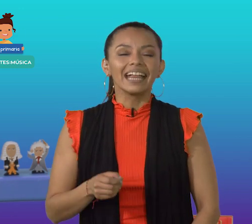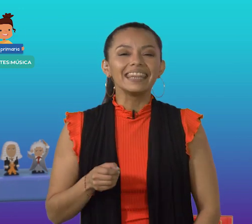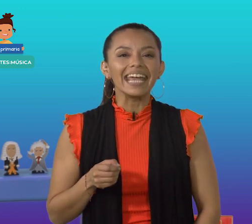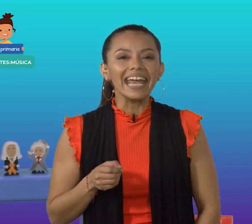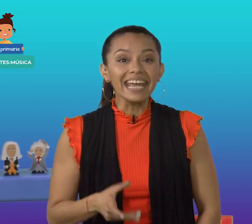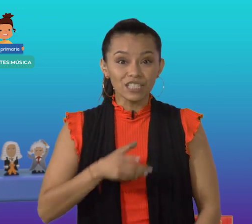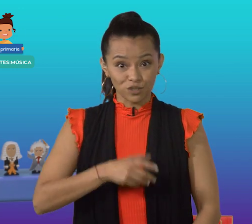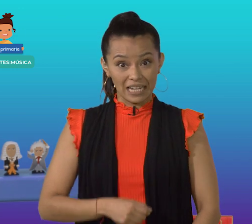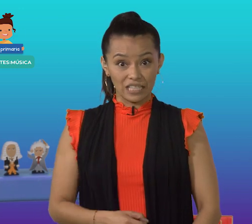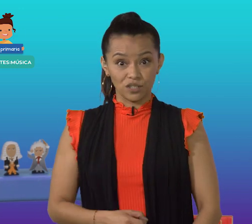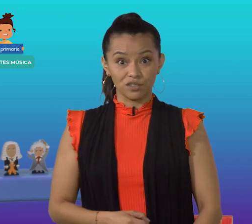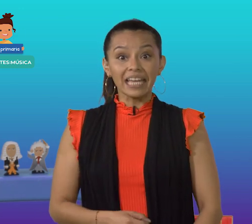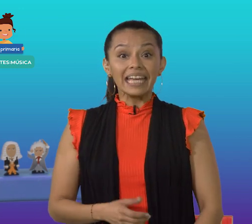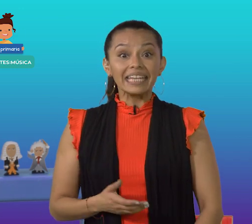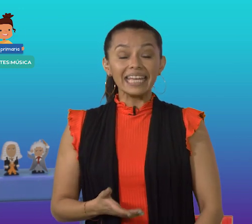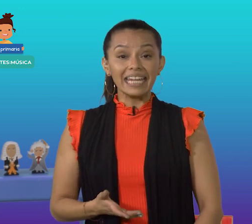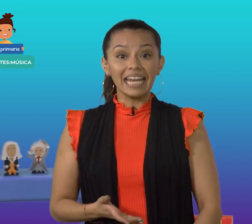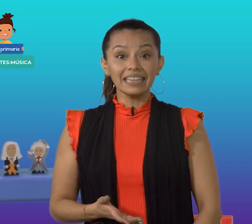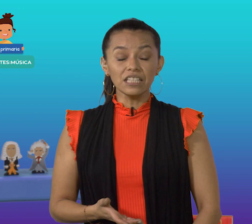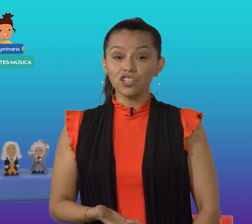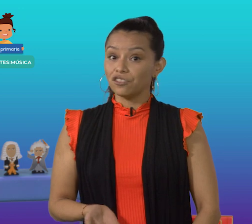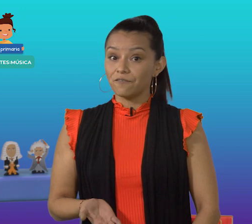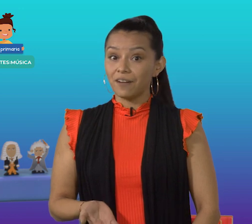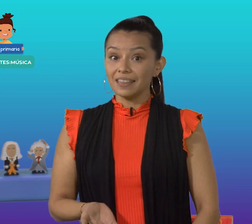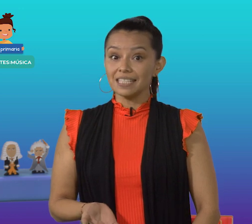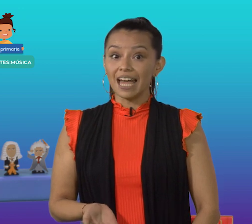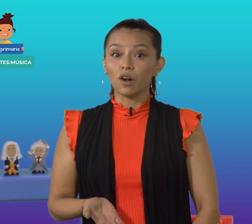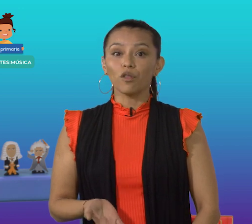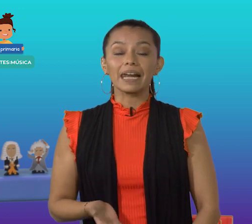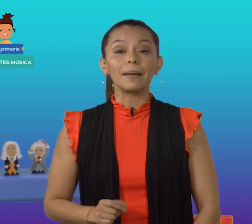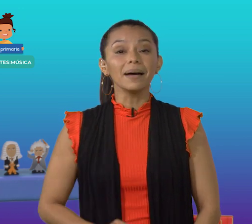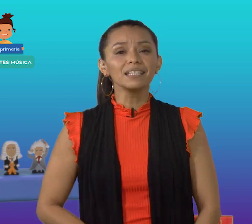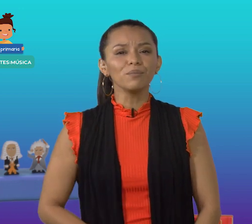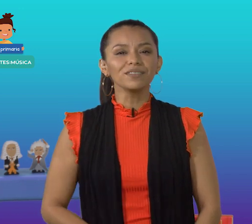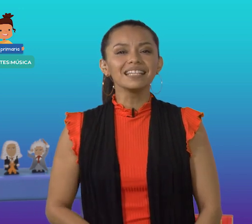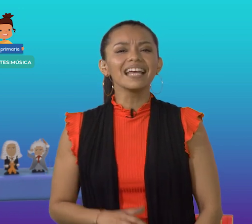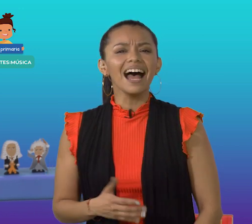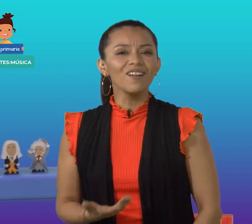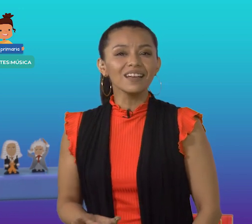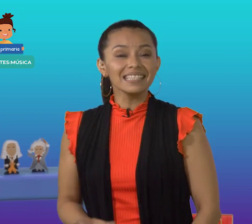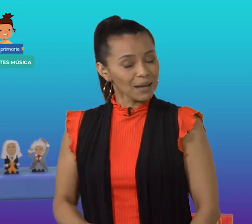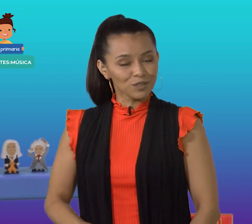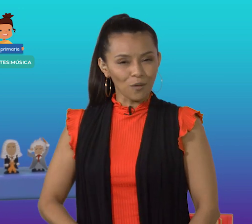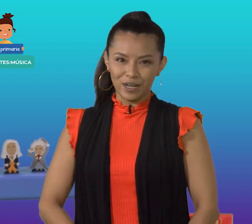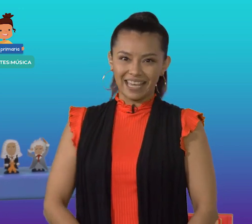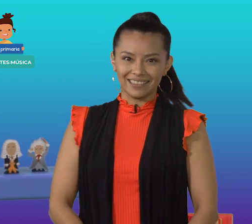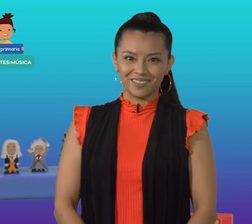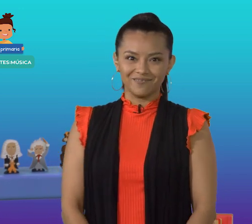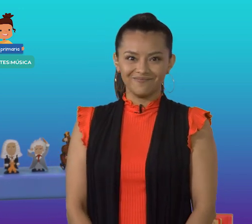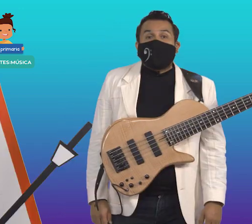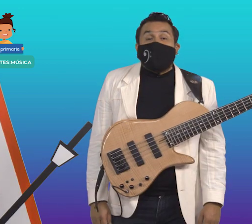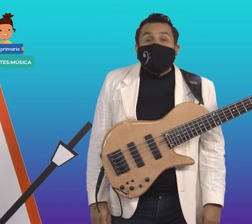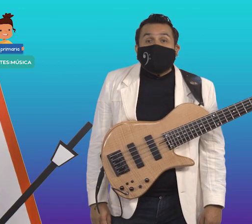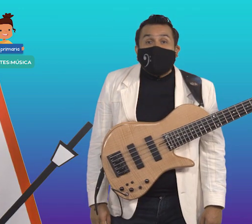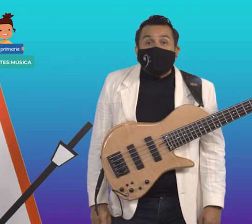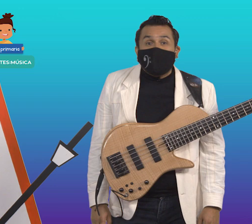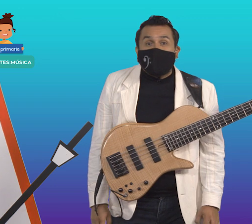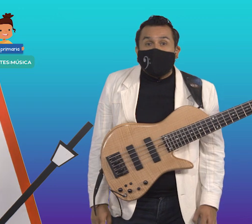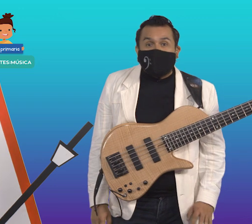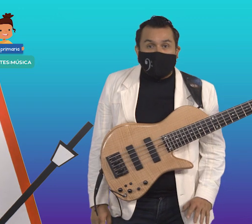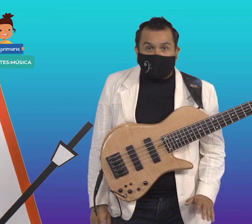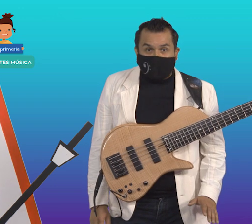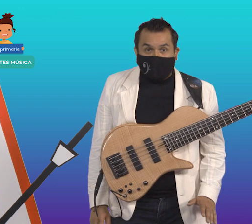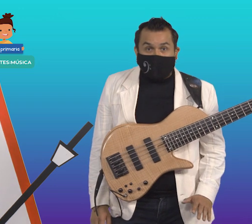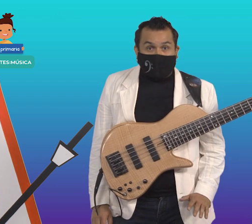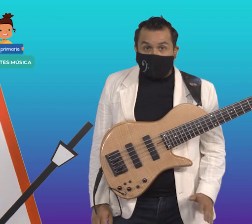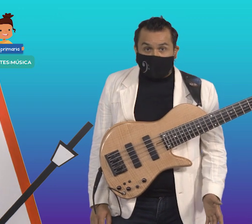pausas, de esos silencios. Tienen la intención de enfatizar o darle más importancia a lo que estamos comunicando. El silencio es